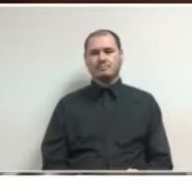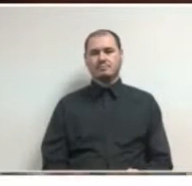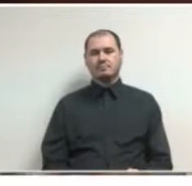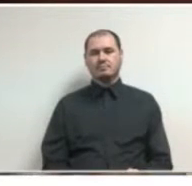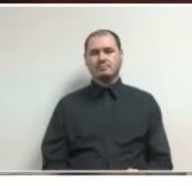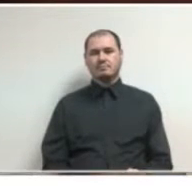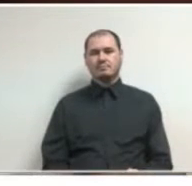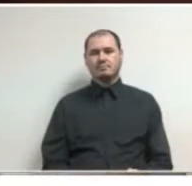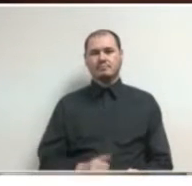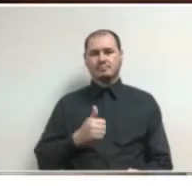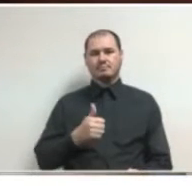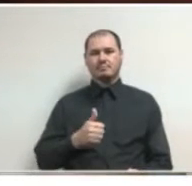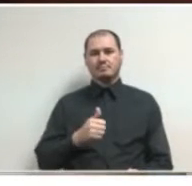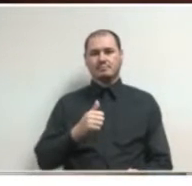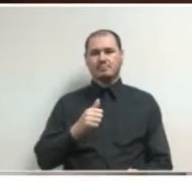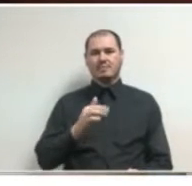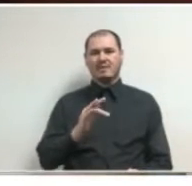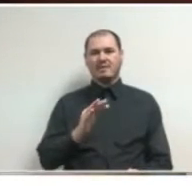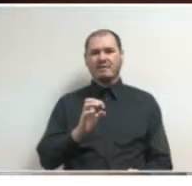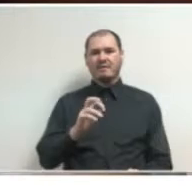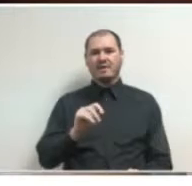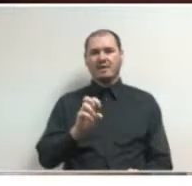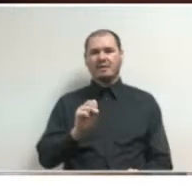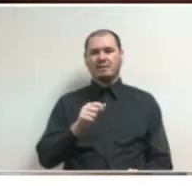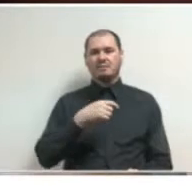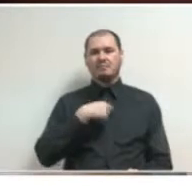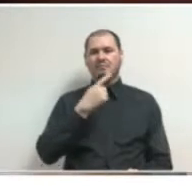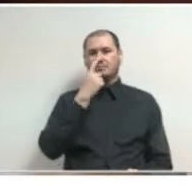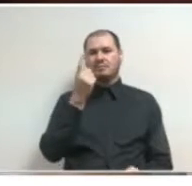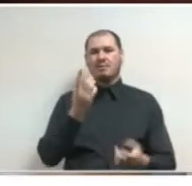Gracias, doctor. Doctor Frete, por favor, usted pidió el uso de la palabra.